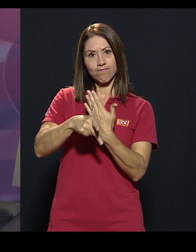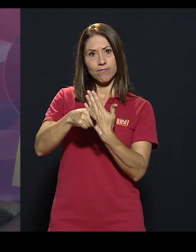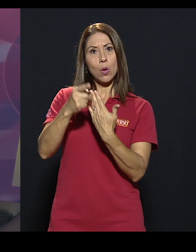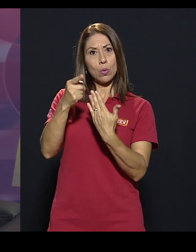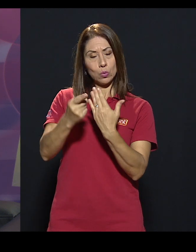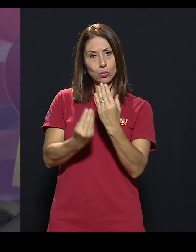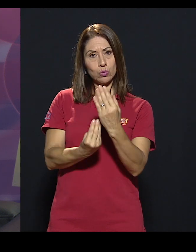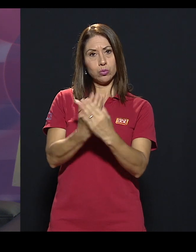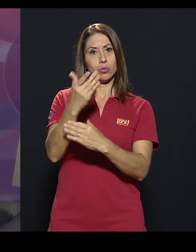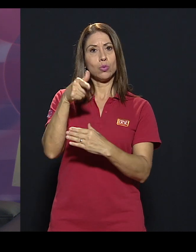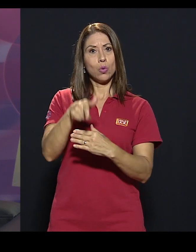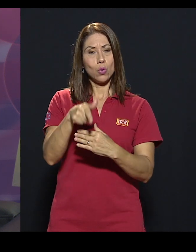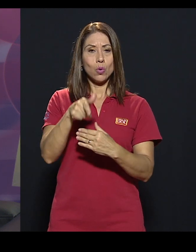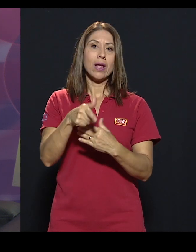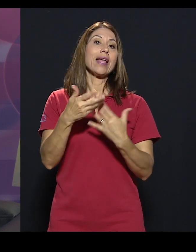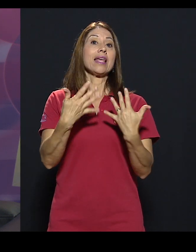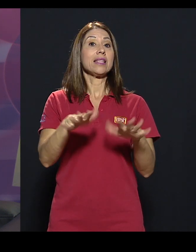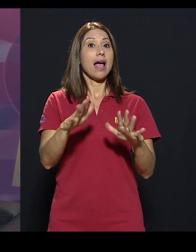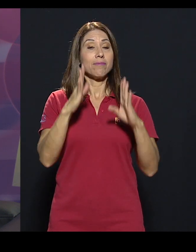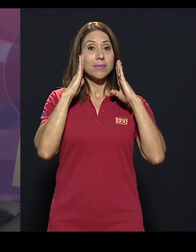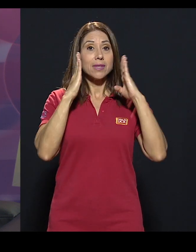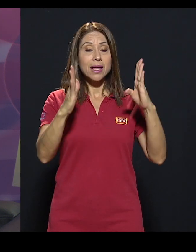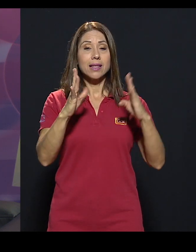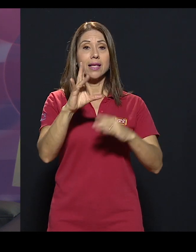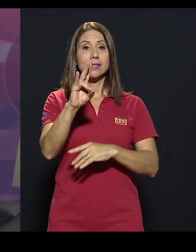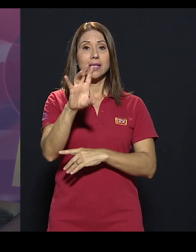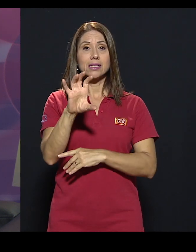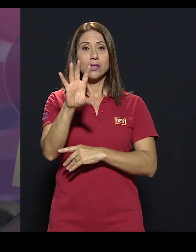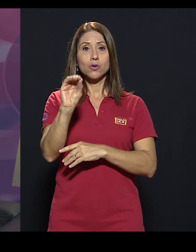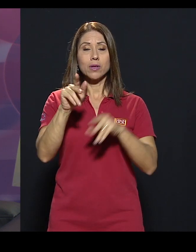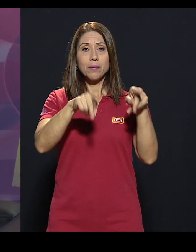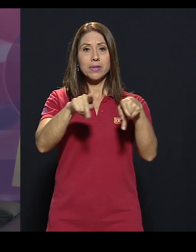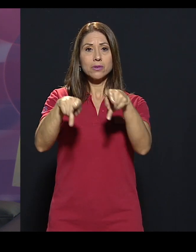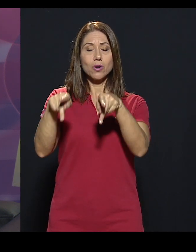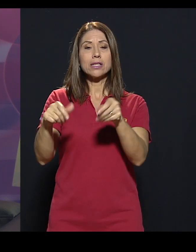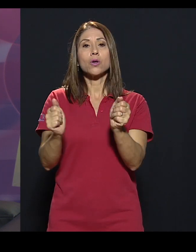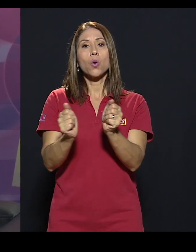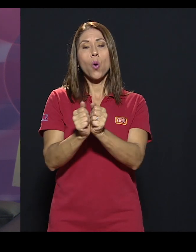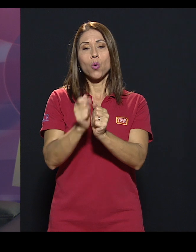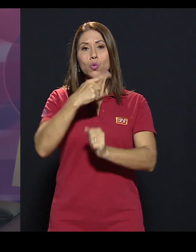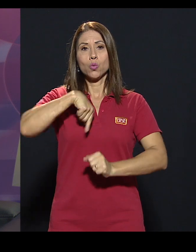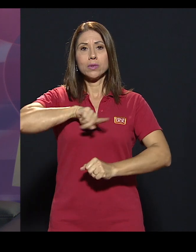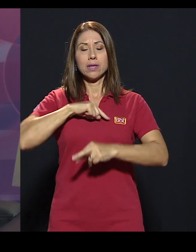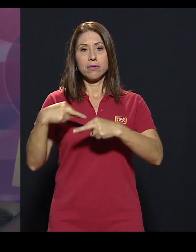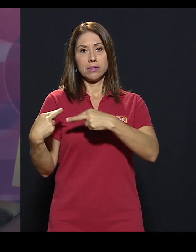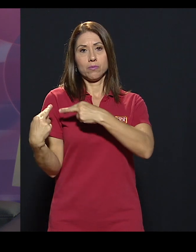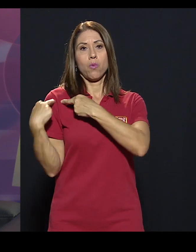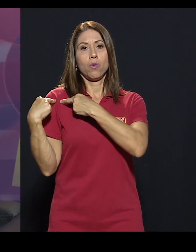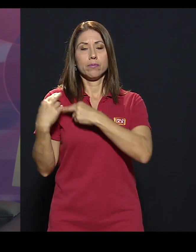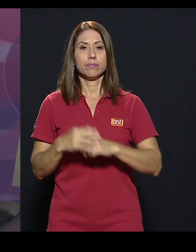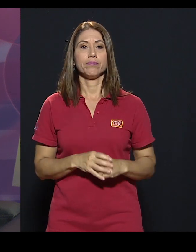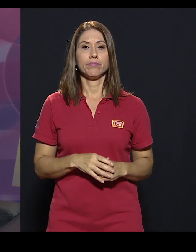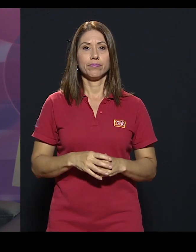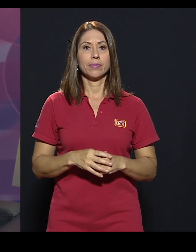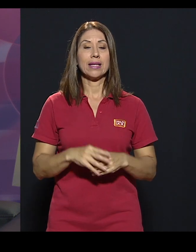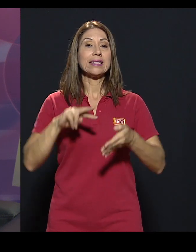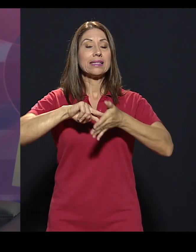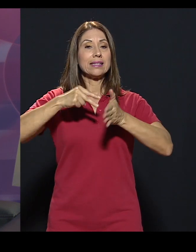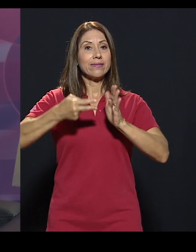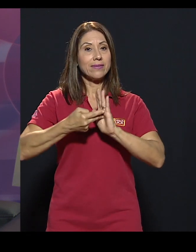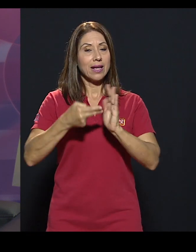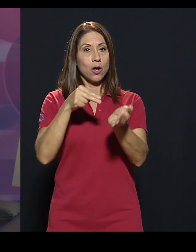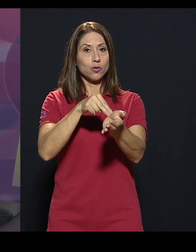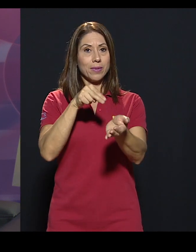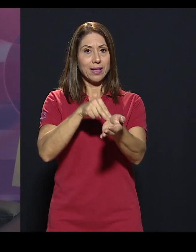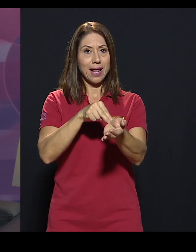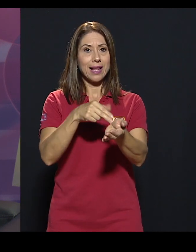ha crecido muchísimo también y ve 750 personas bajo la responsabilidad nuestra. En otras